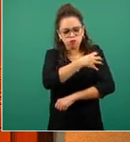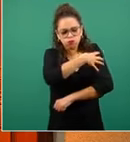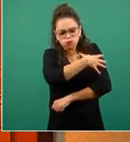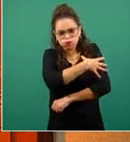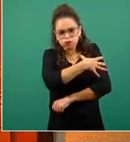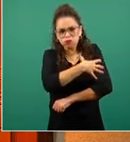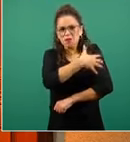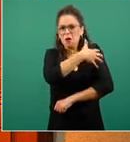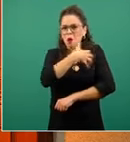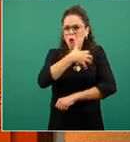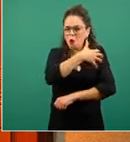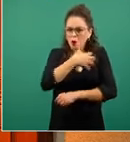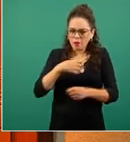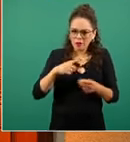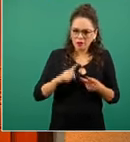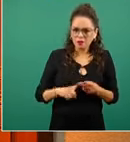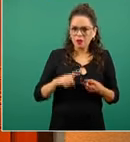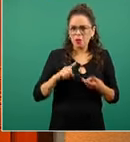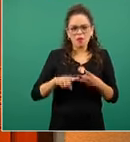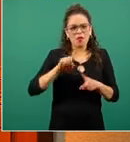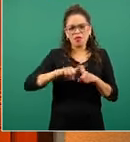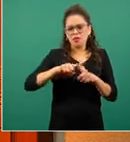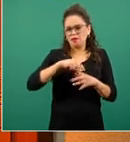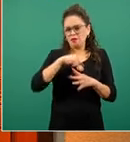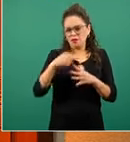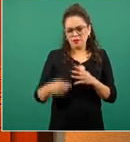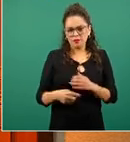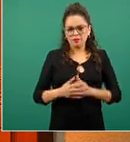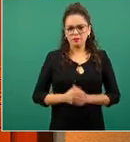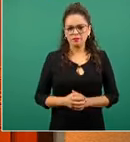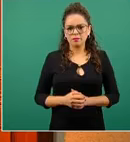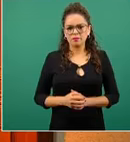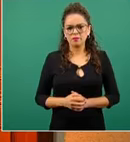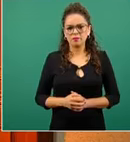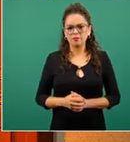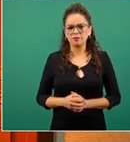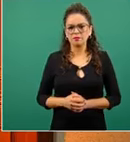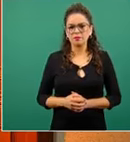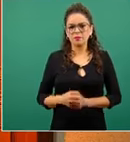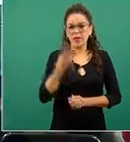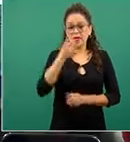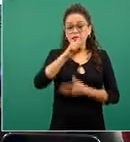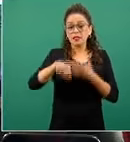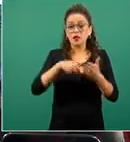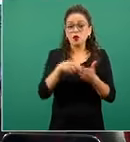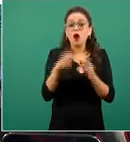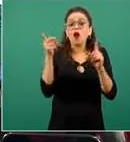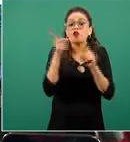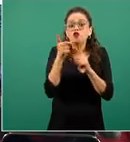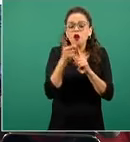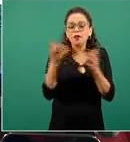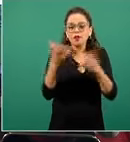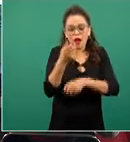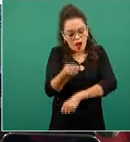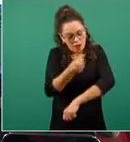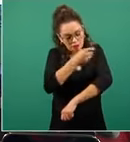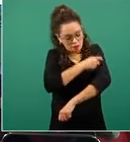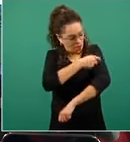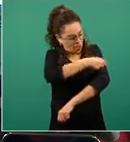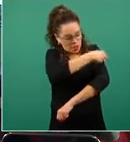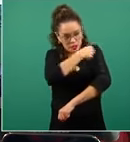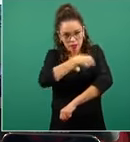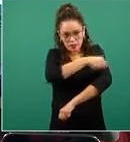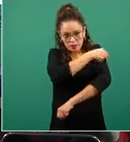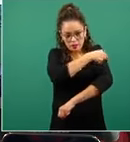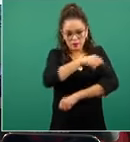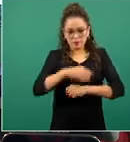la tumefacción o como puede ser algún otro síntoma local que puede presentar la persona en el lugar de la aplicación, o signos sistémicos pero que